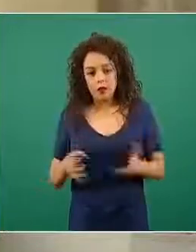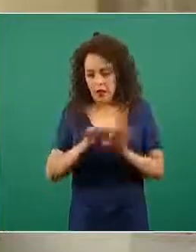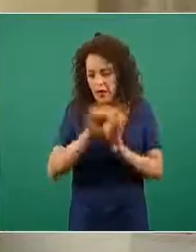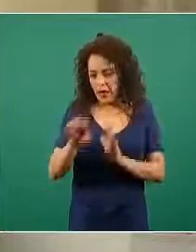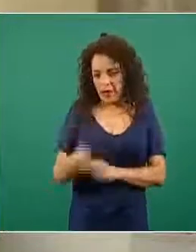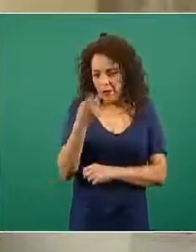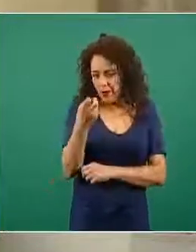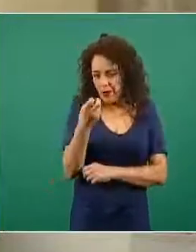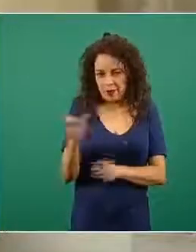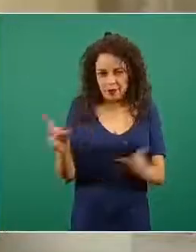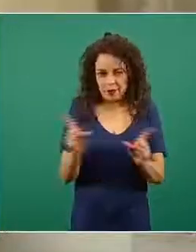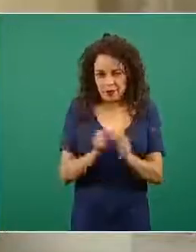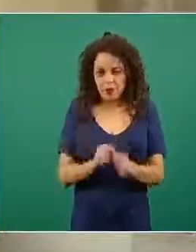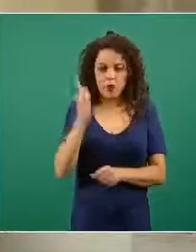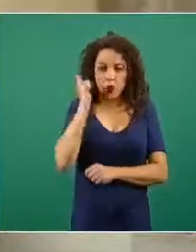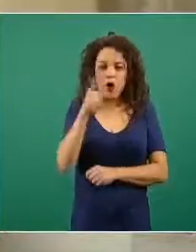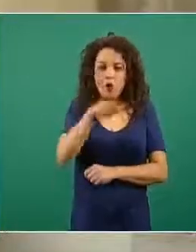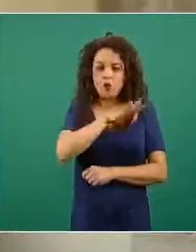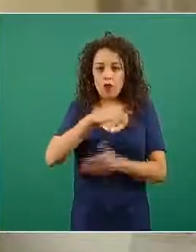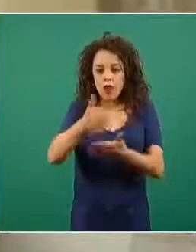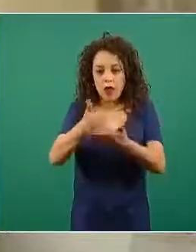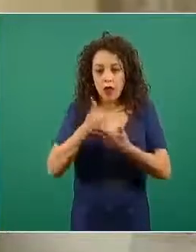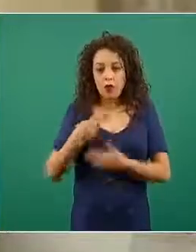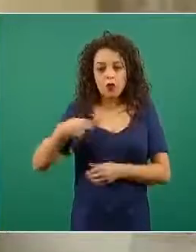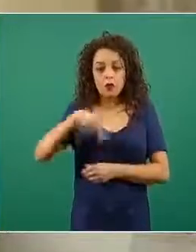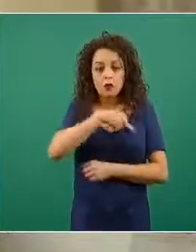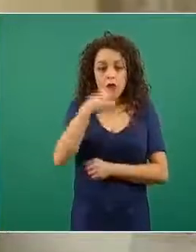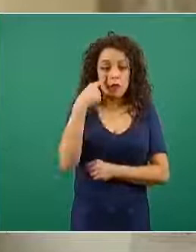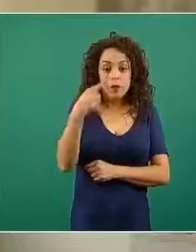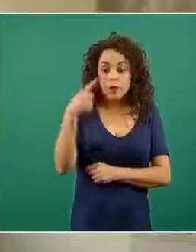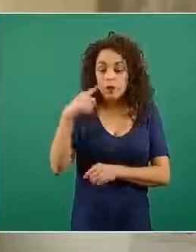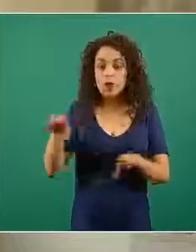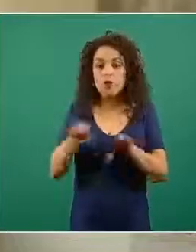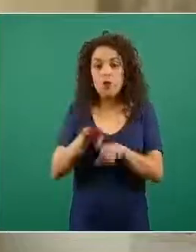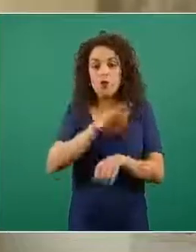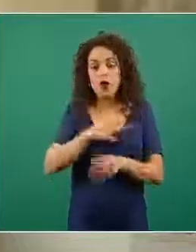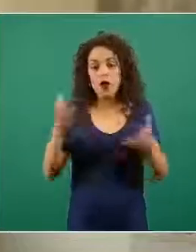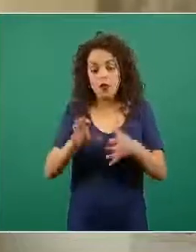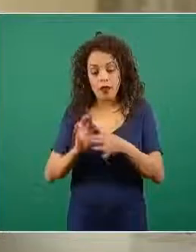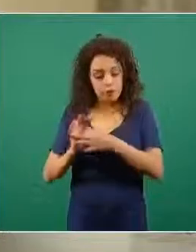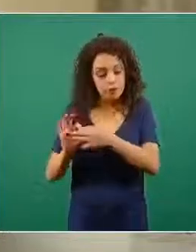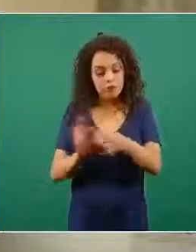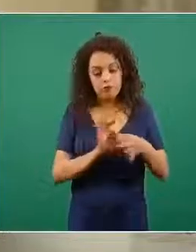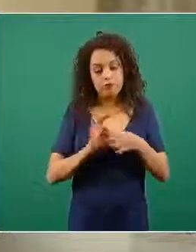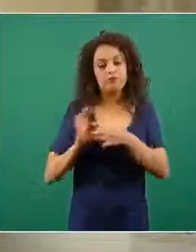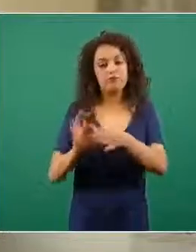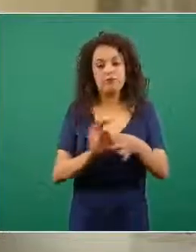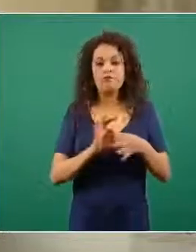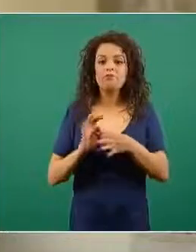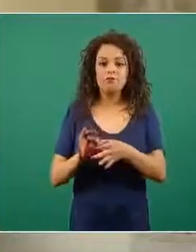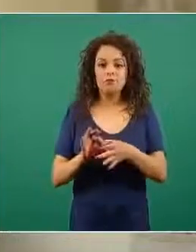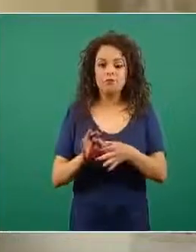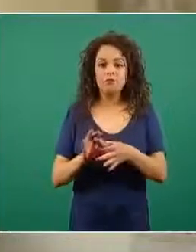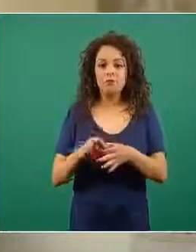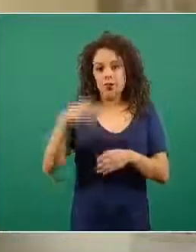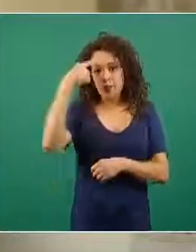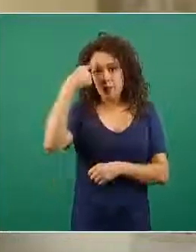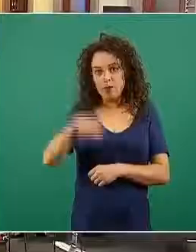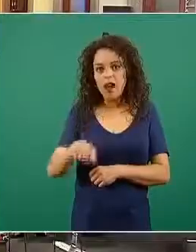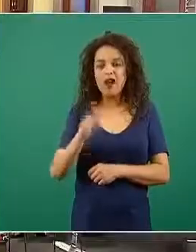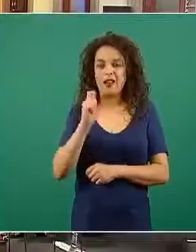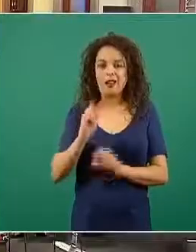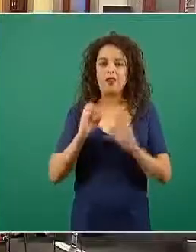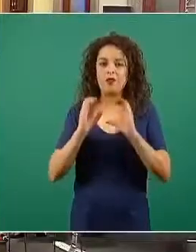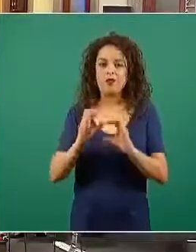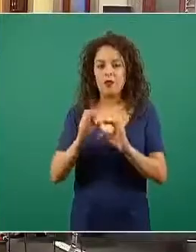ustedes pudieran ayudarnos a ver de qué manera trabajar este tema con algún tipo de medida